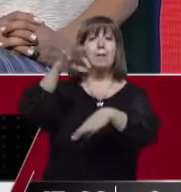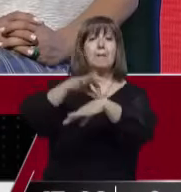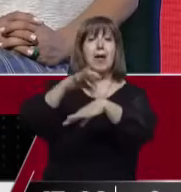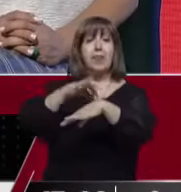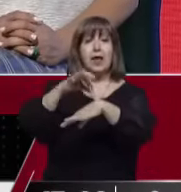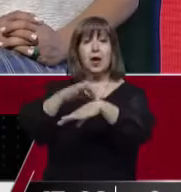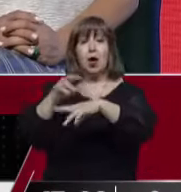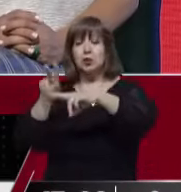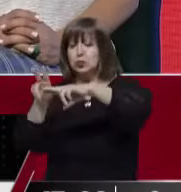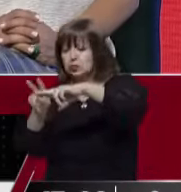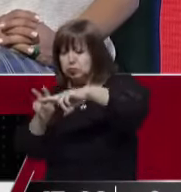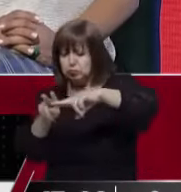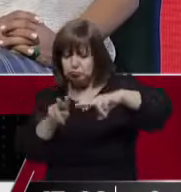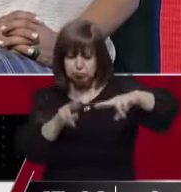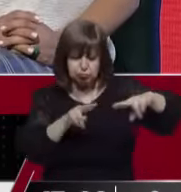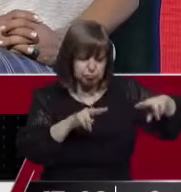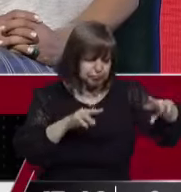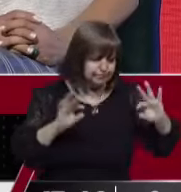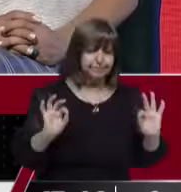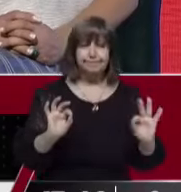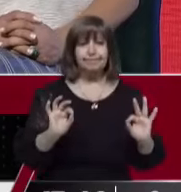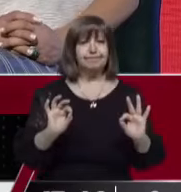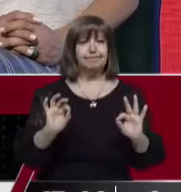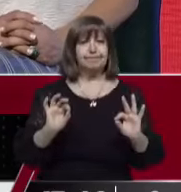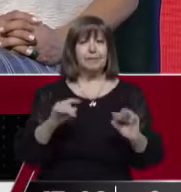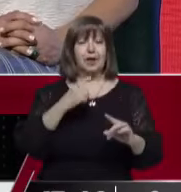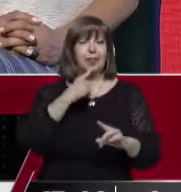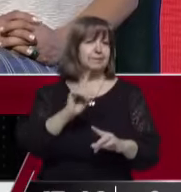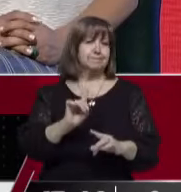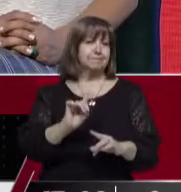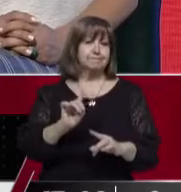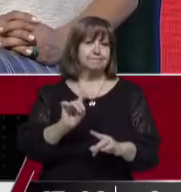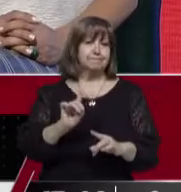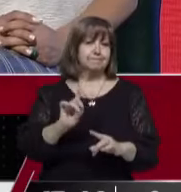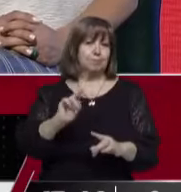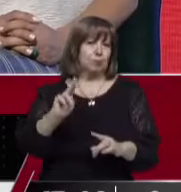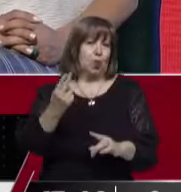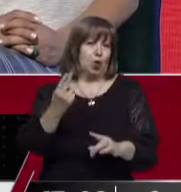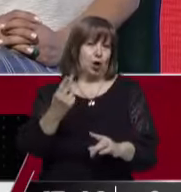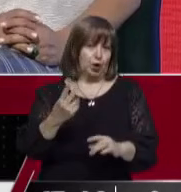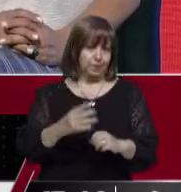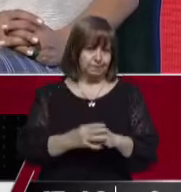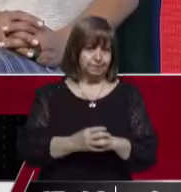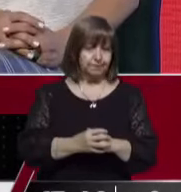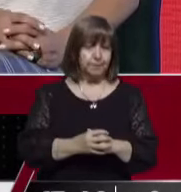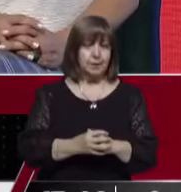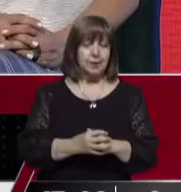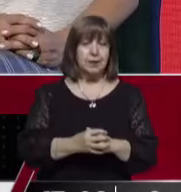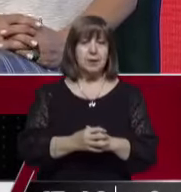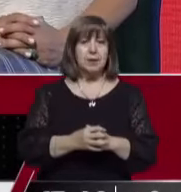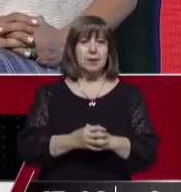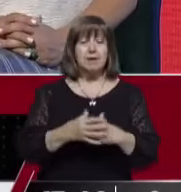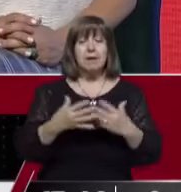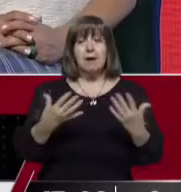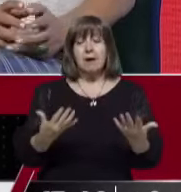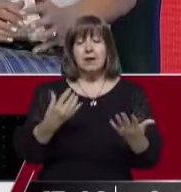eh fentem han sido encontradas en determinado lugar posición a determinada hora y en determinadas